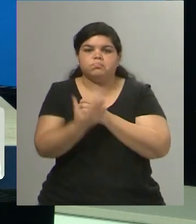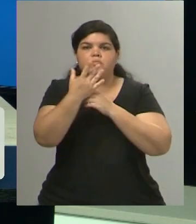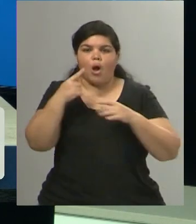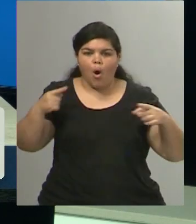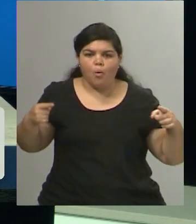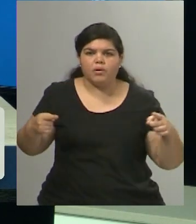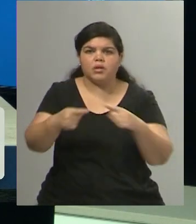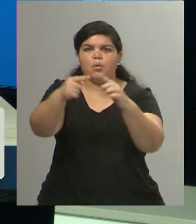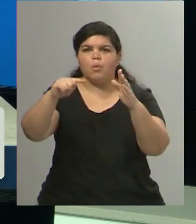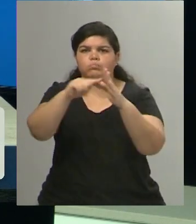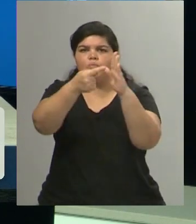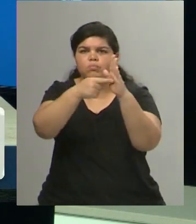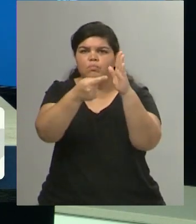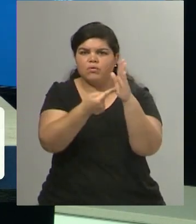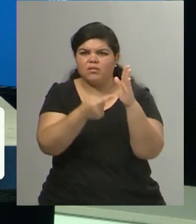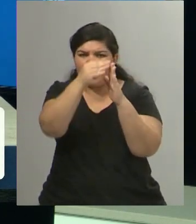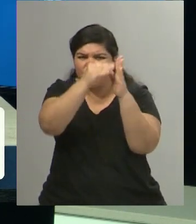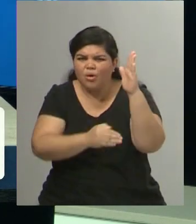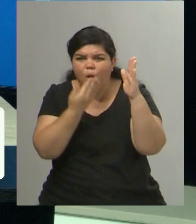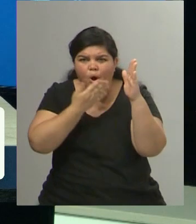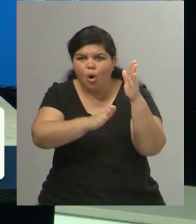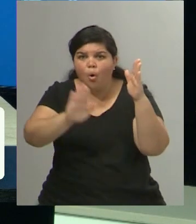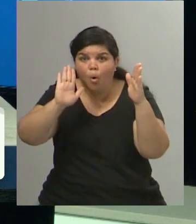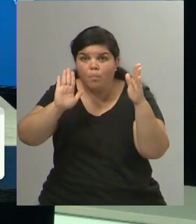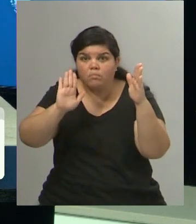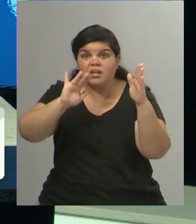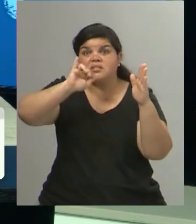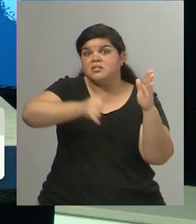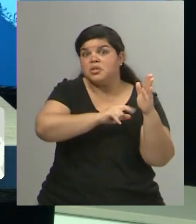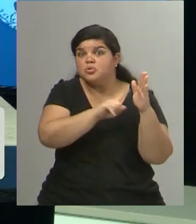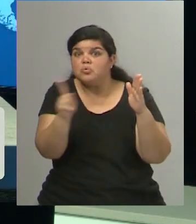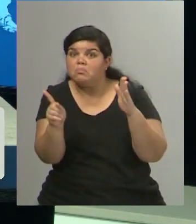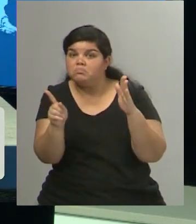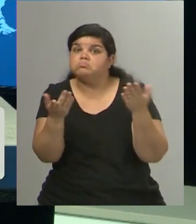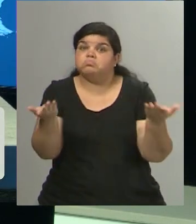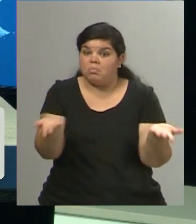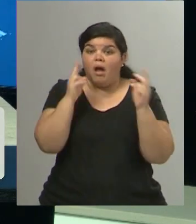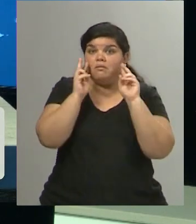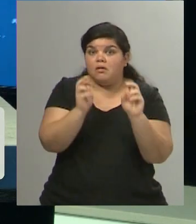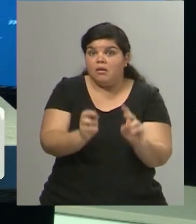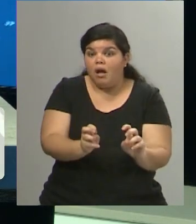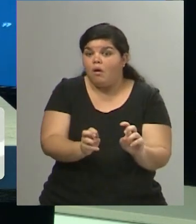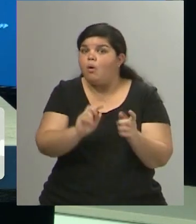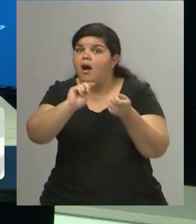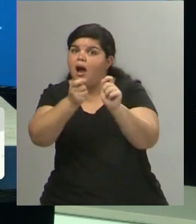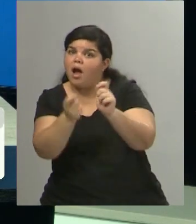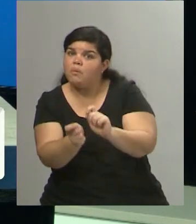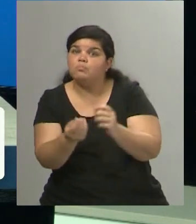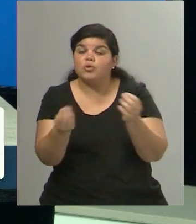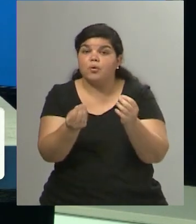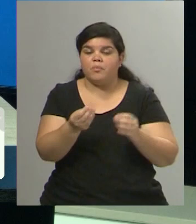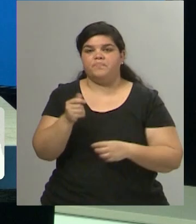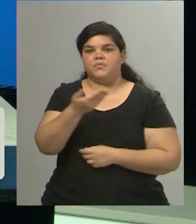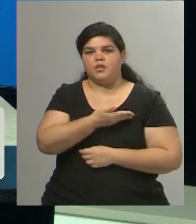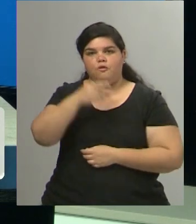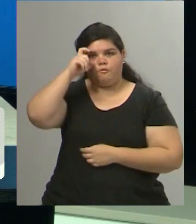logrado cumplir con esos objetivos a lo largo de todo este tiempo y si no es momento de algunos cambios. El análisis vendrá de Félix